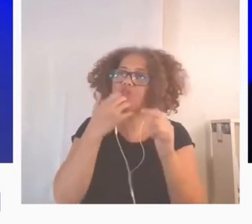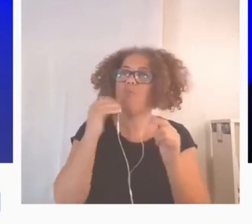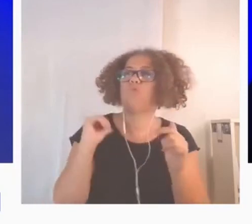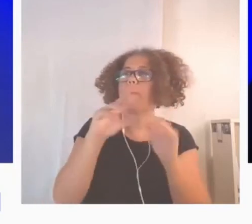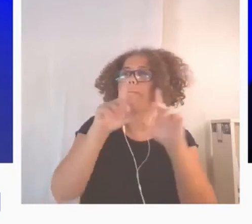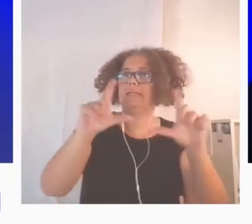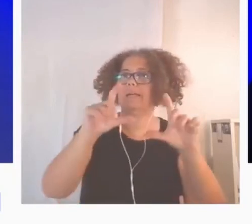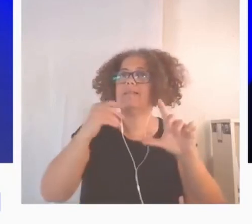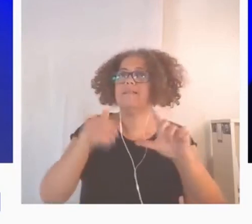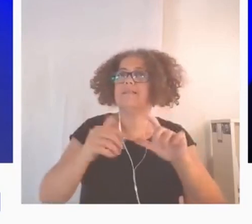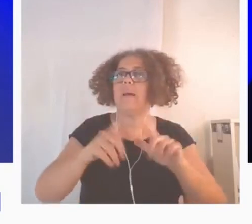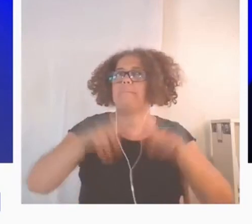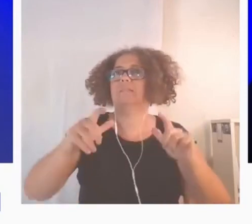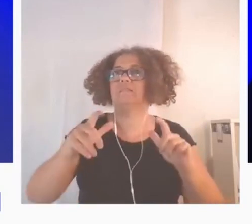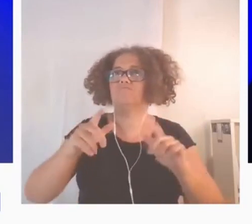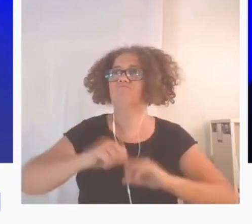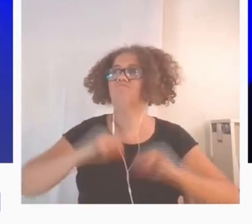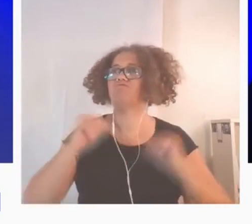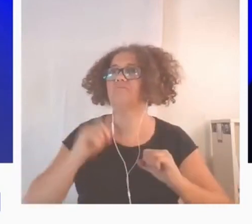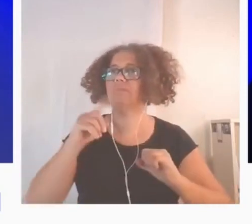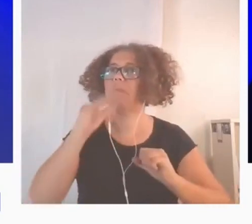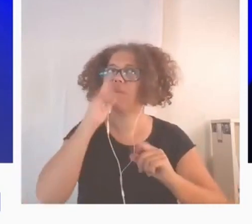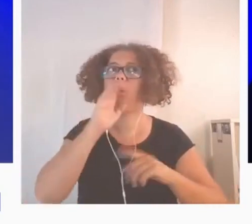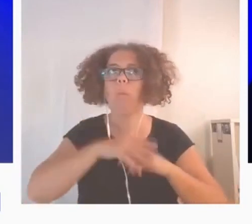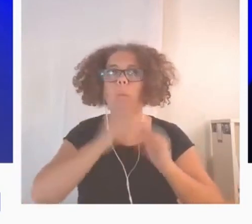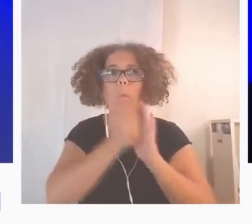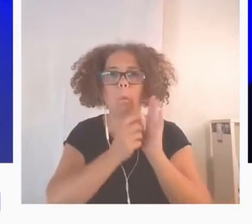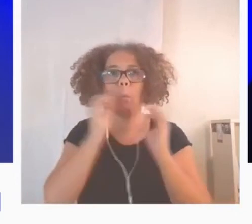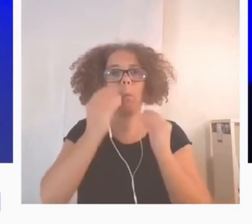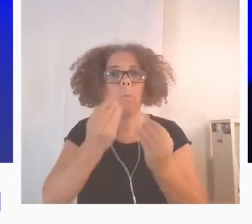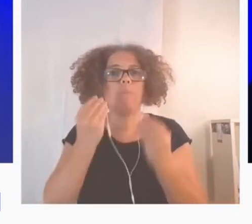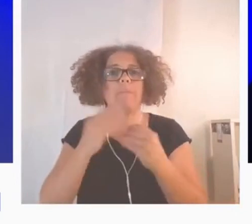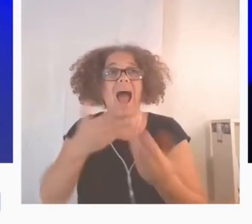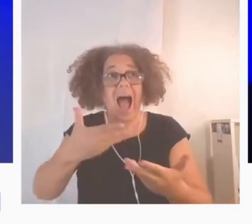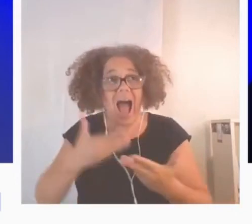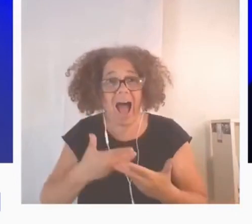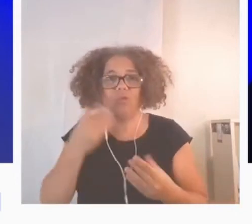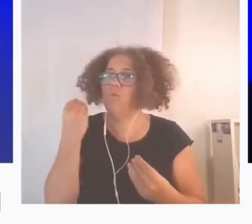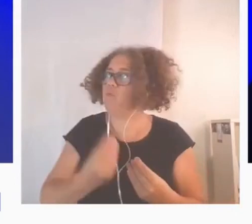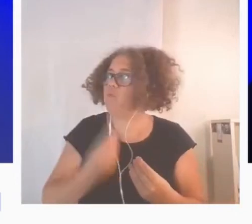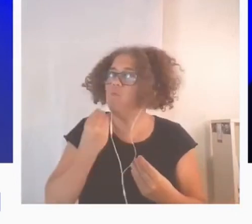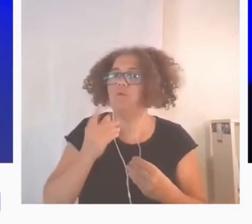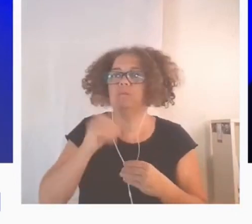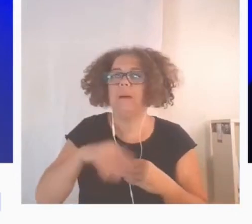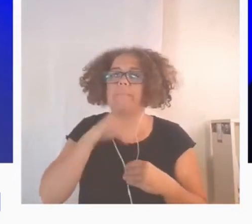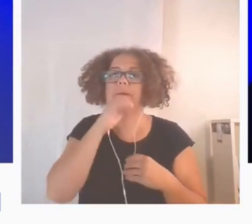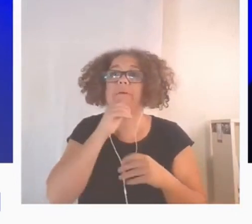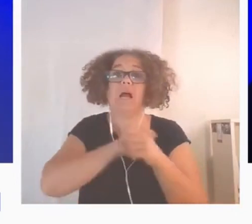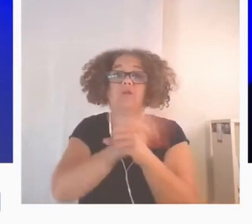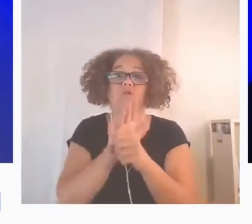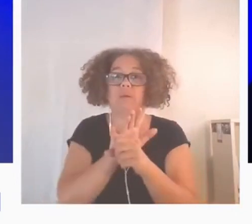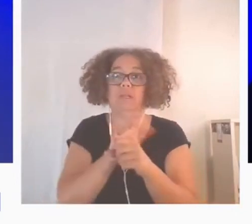siguiente nivel de una manera con unas pautas muy, muy buenas. Y la verdad que a nosotros nos ayudó muchísimo, nos ayudó a salir de la pandemia, a